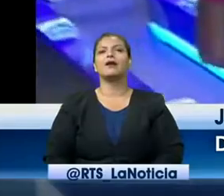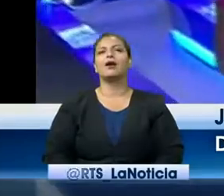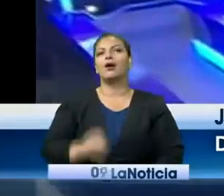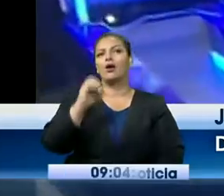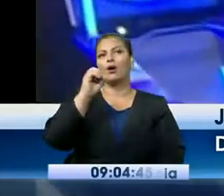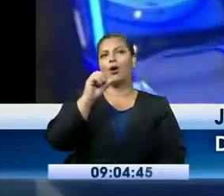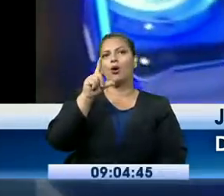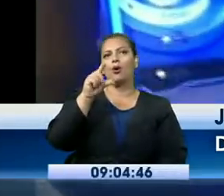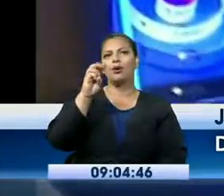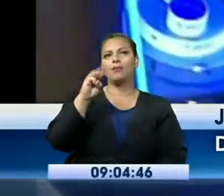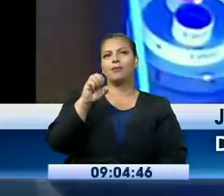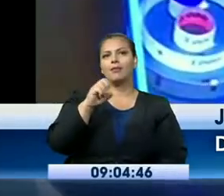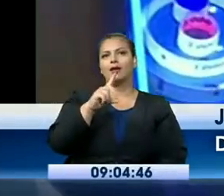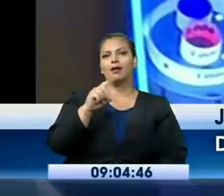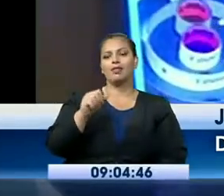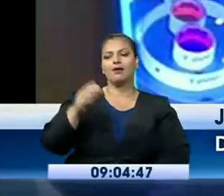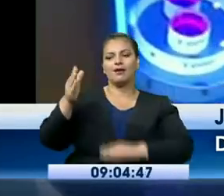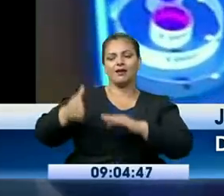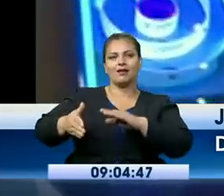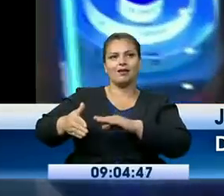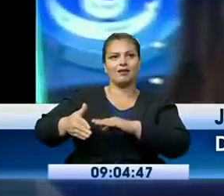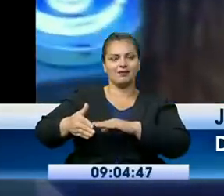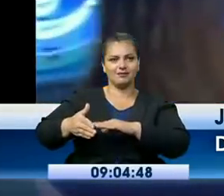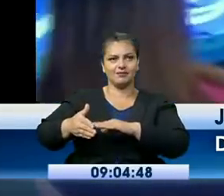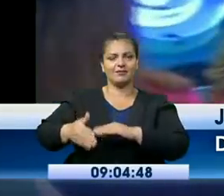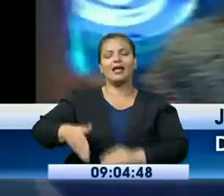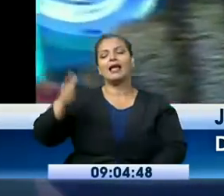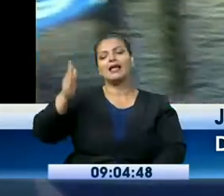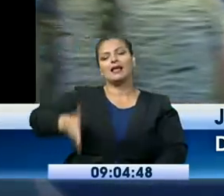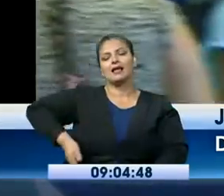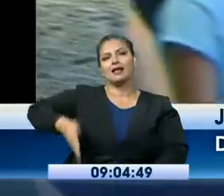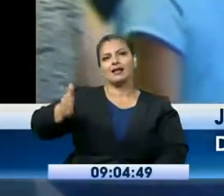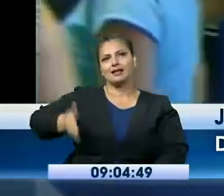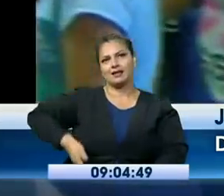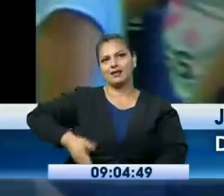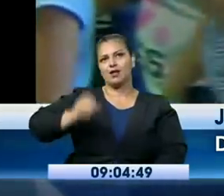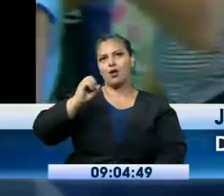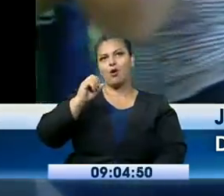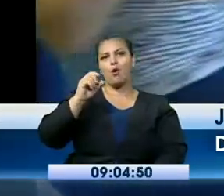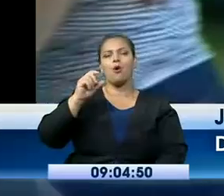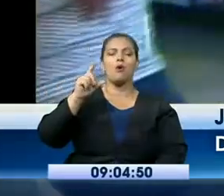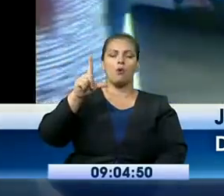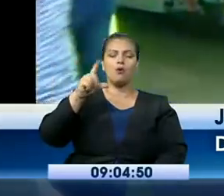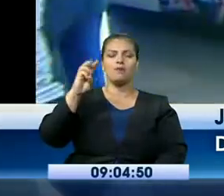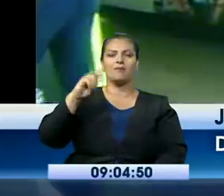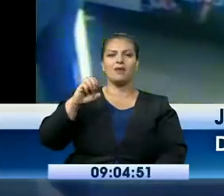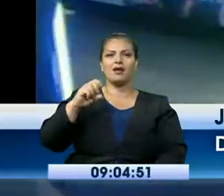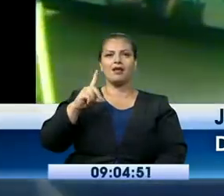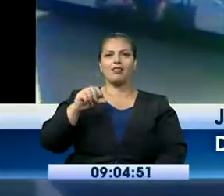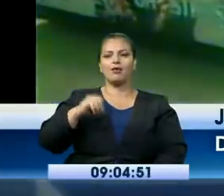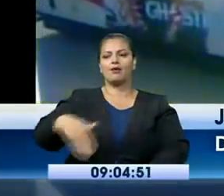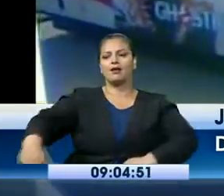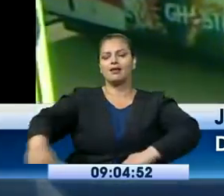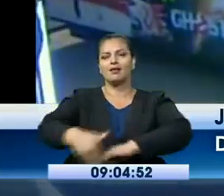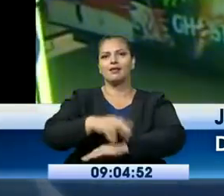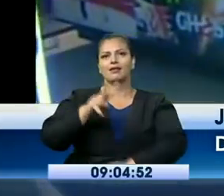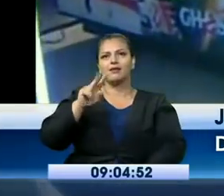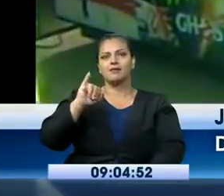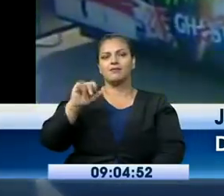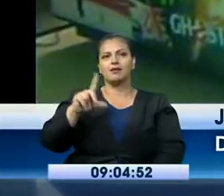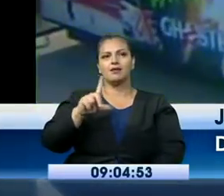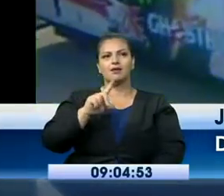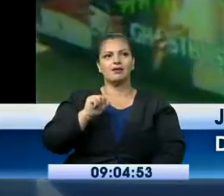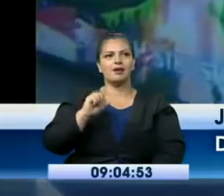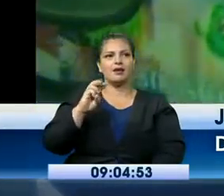palacio de cristales en el centro del puerto principal y son 29 juegos diferentes para